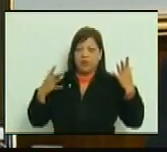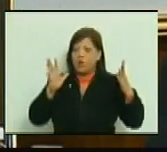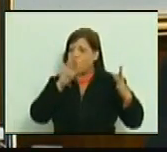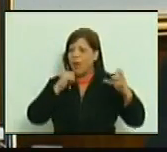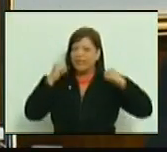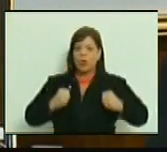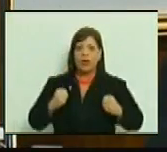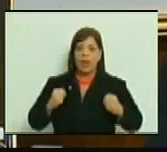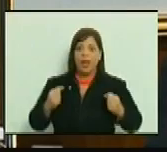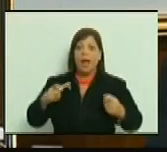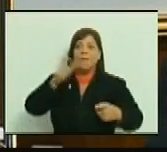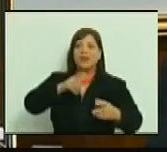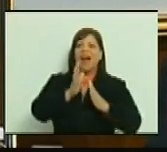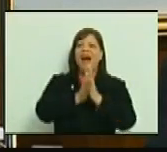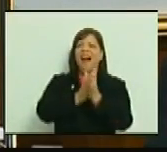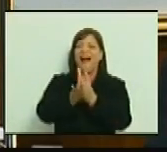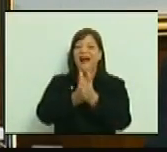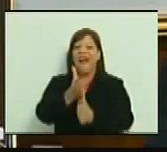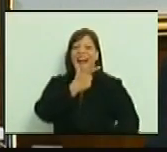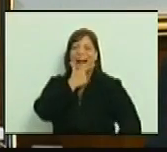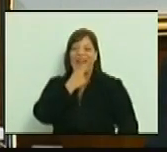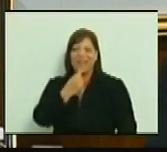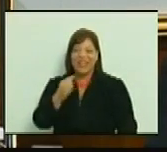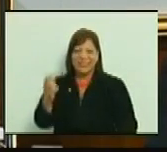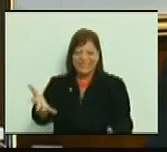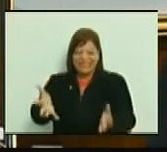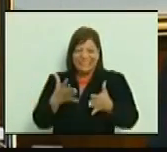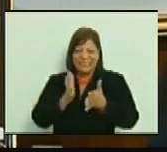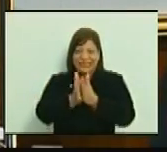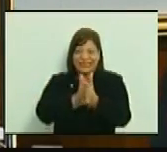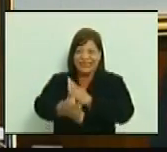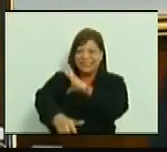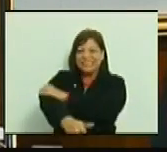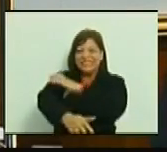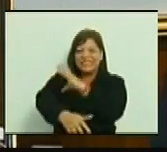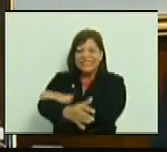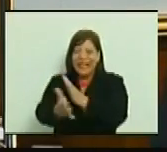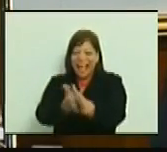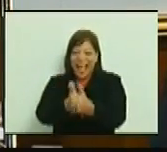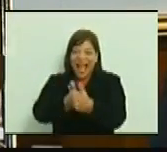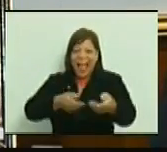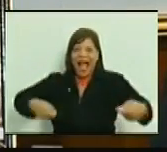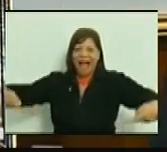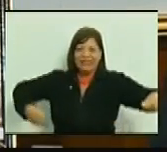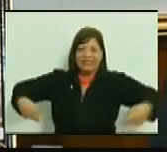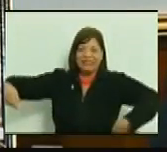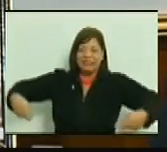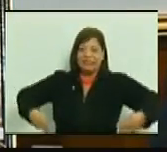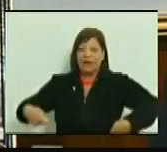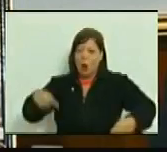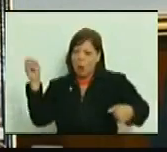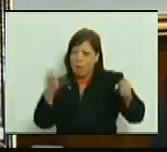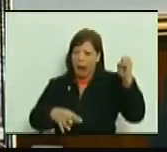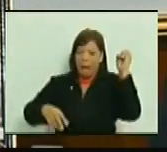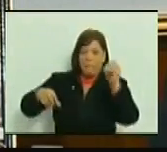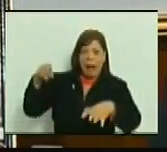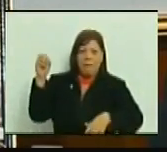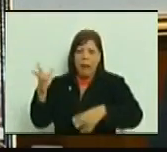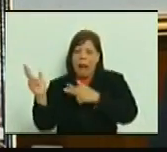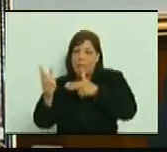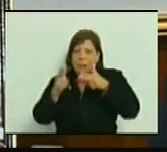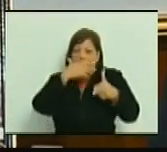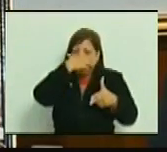inseguridad. De manera que cuando los compatriotas de la derecha fascista impulsan una acción de guarimba y